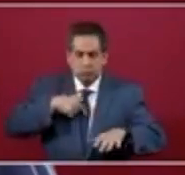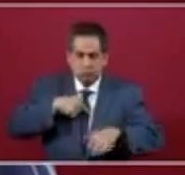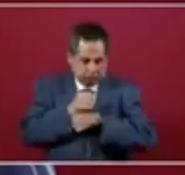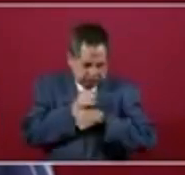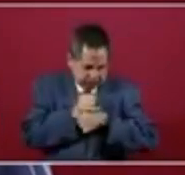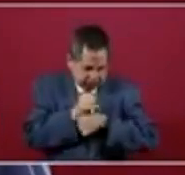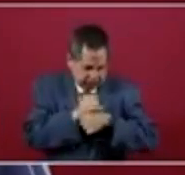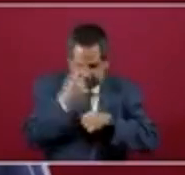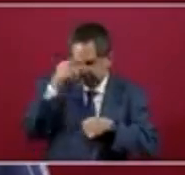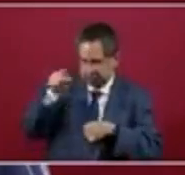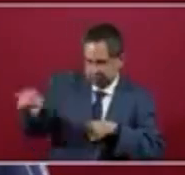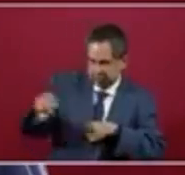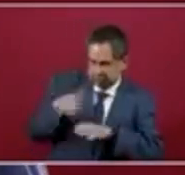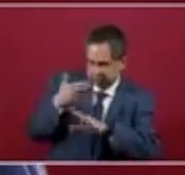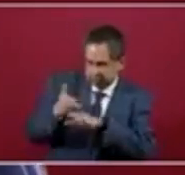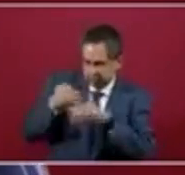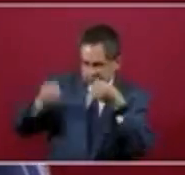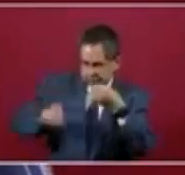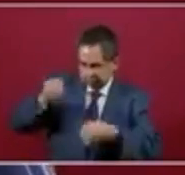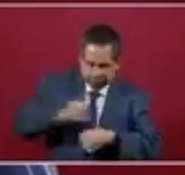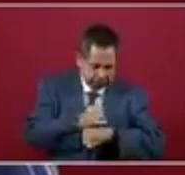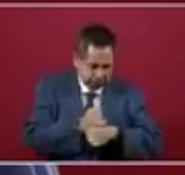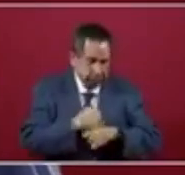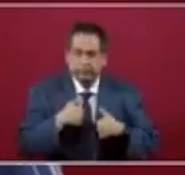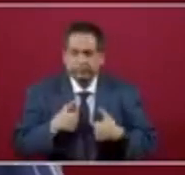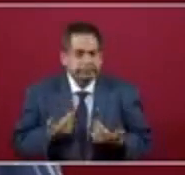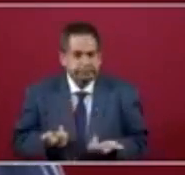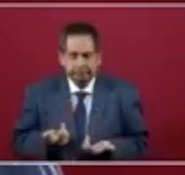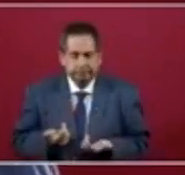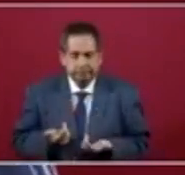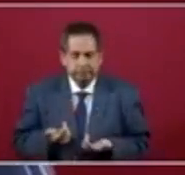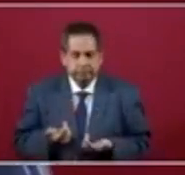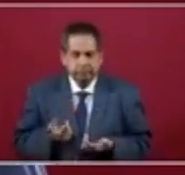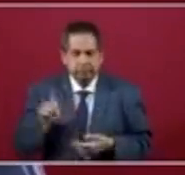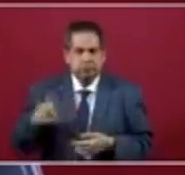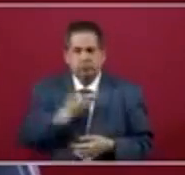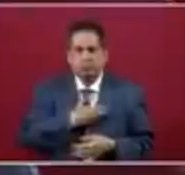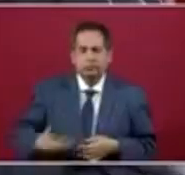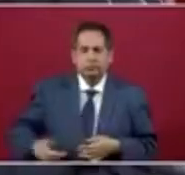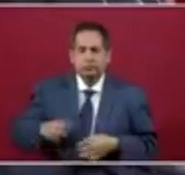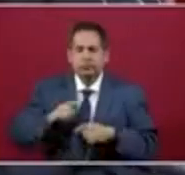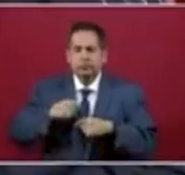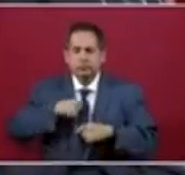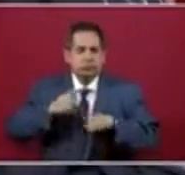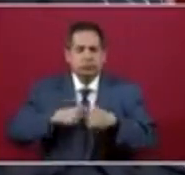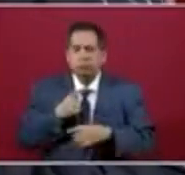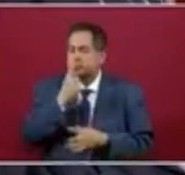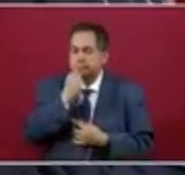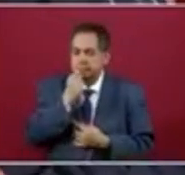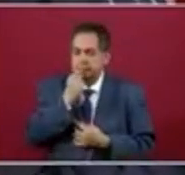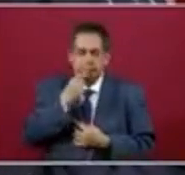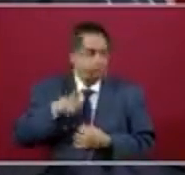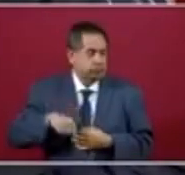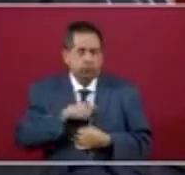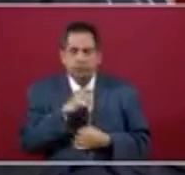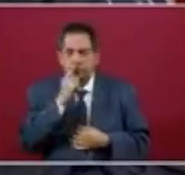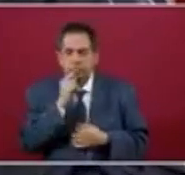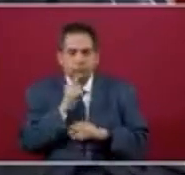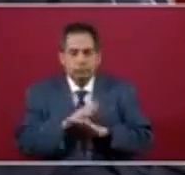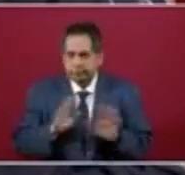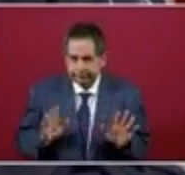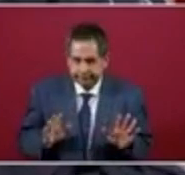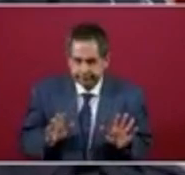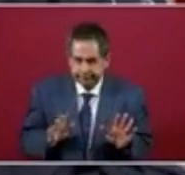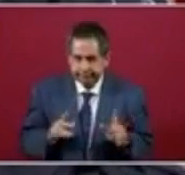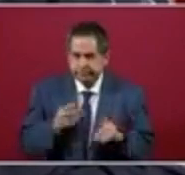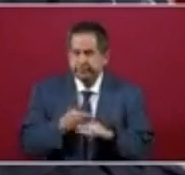investigación, porque no somos… como dice el presidente, no somos policías, y tenemos que tener